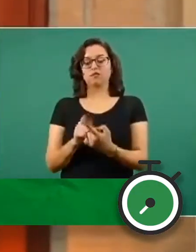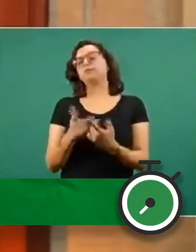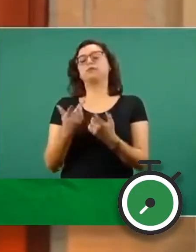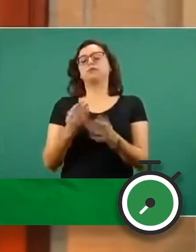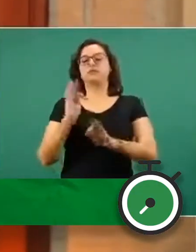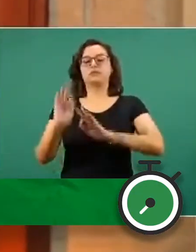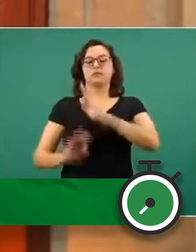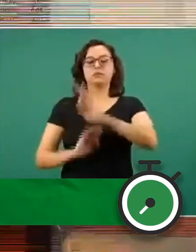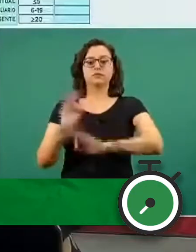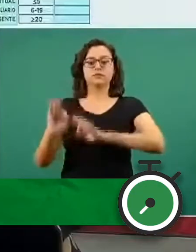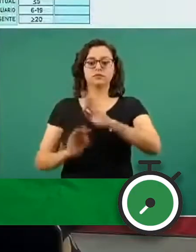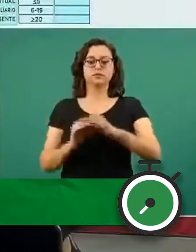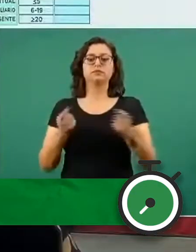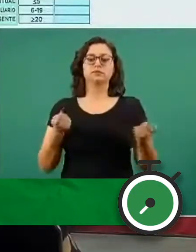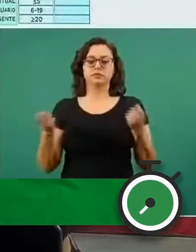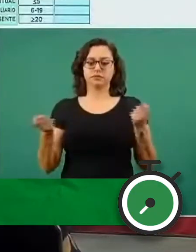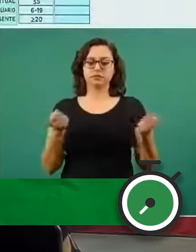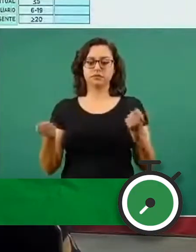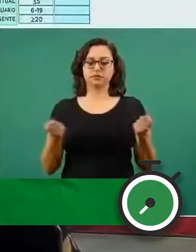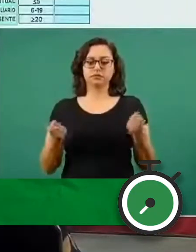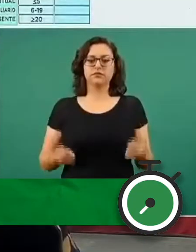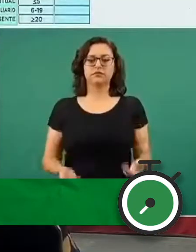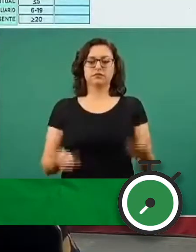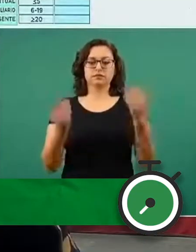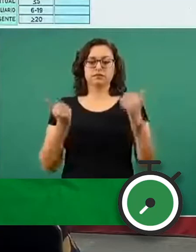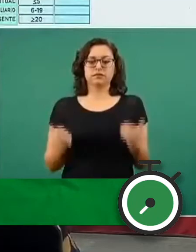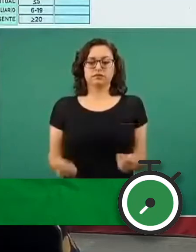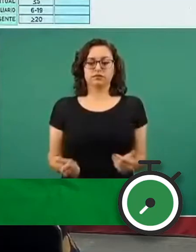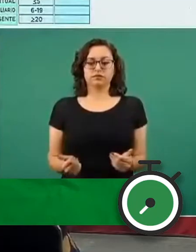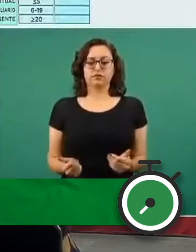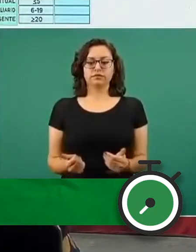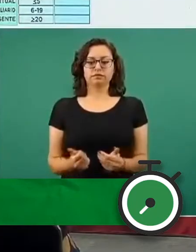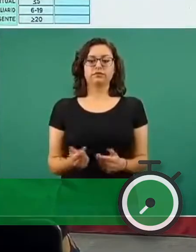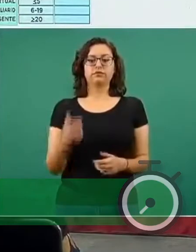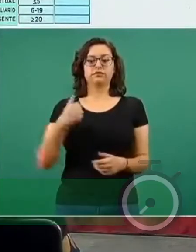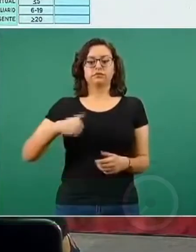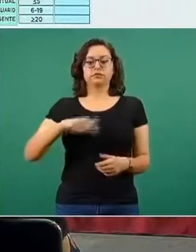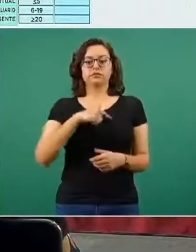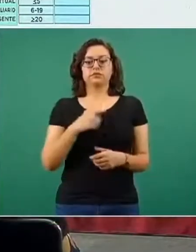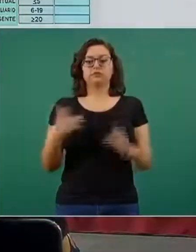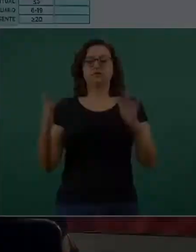adquisición de medicinas en tiempo y forma, pero sin mucho éxito debido a los malos oficios de su contraparte federal.